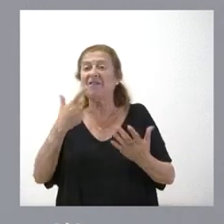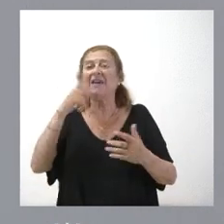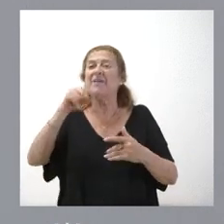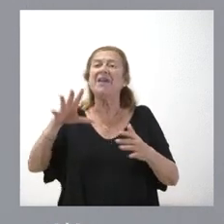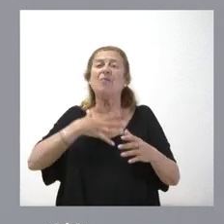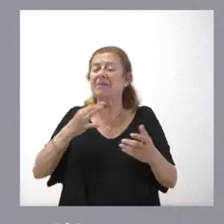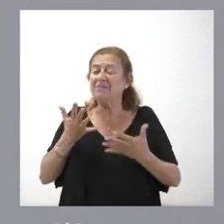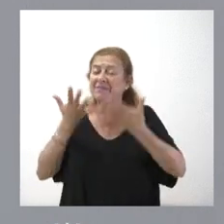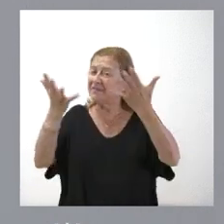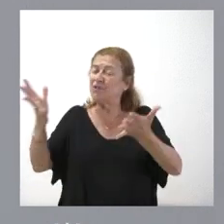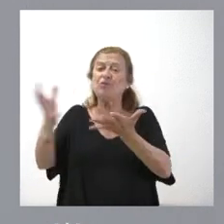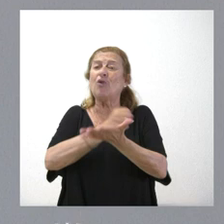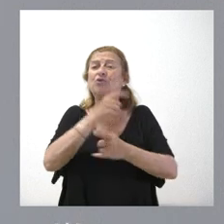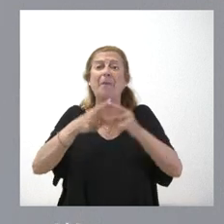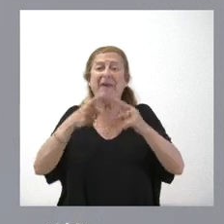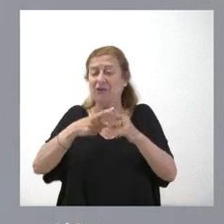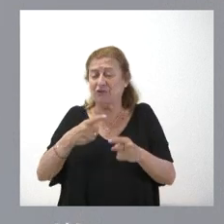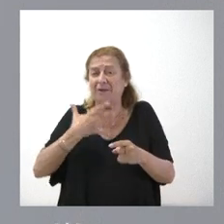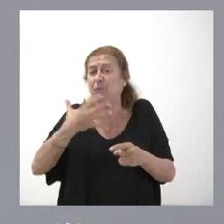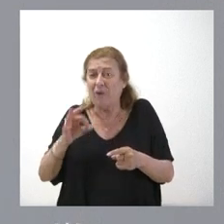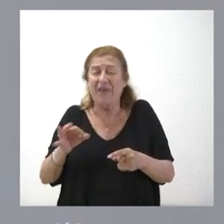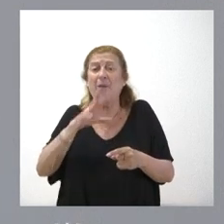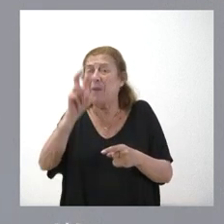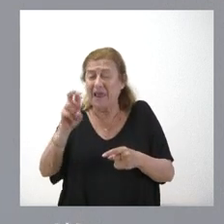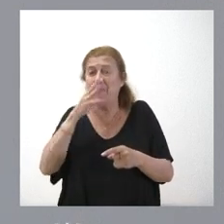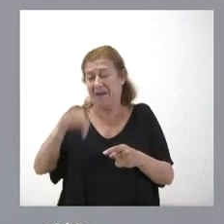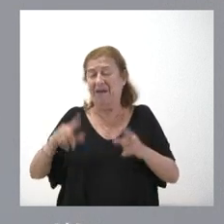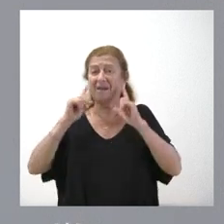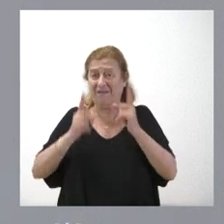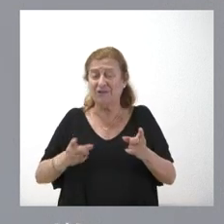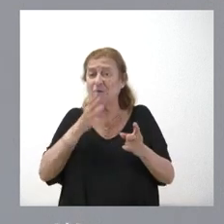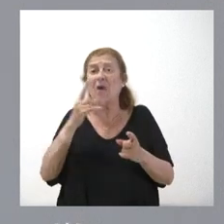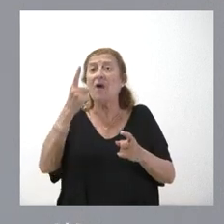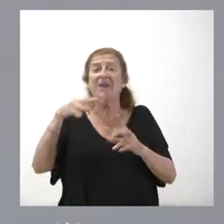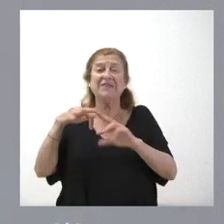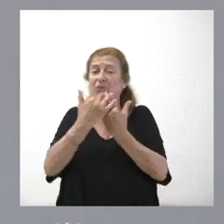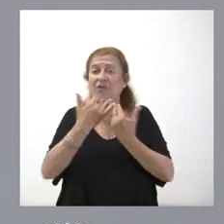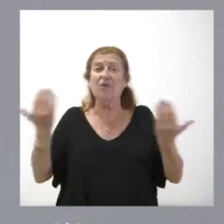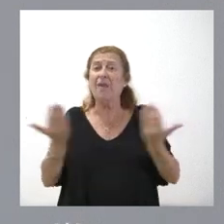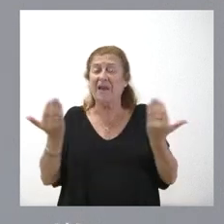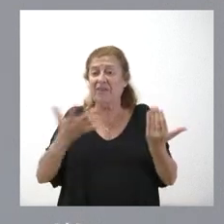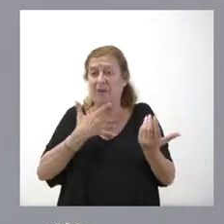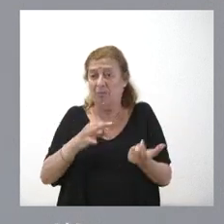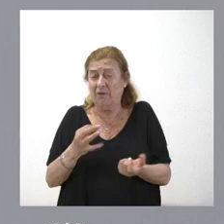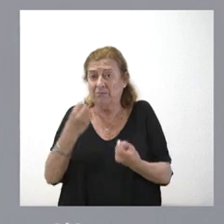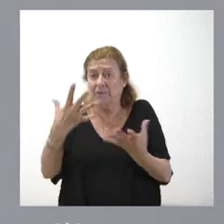todos los medios que sean oportunos y que sean útiles para este caso ante una situación de emergencia pues puede ser